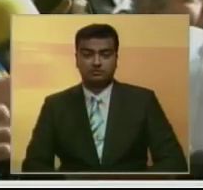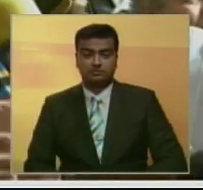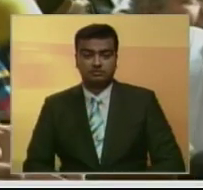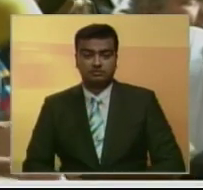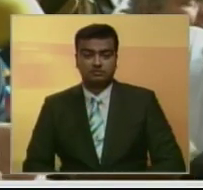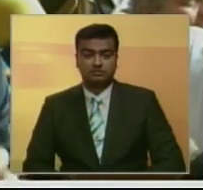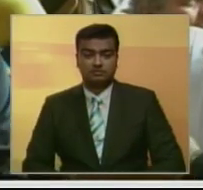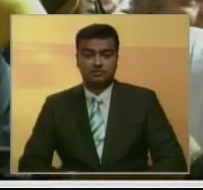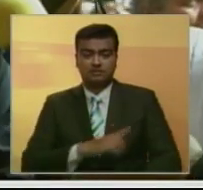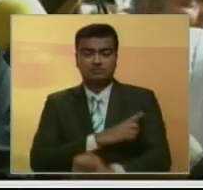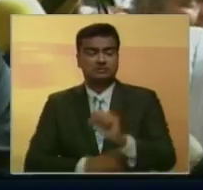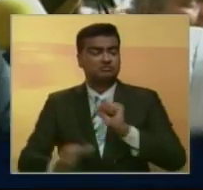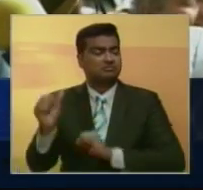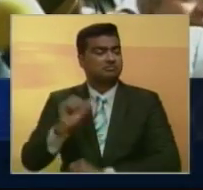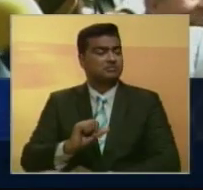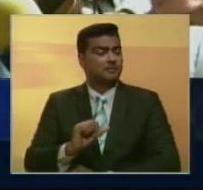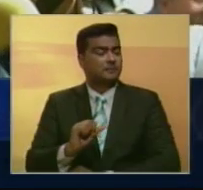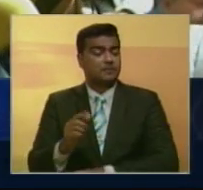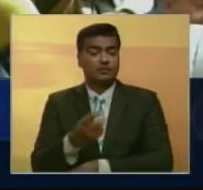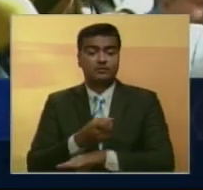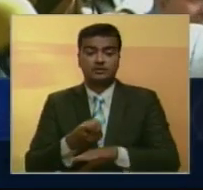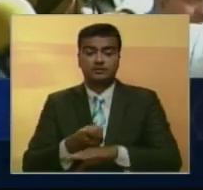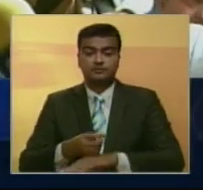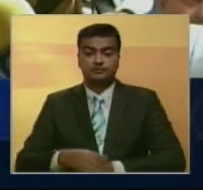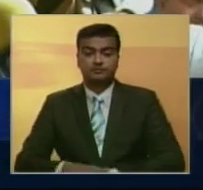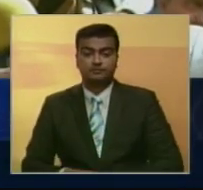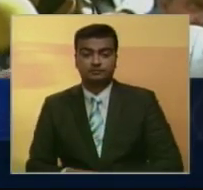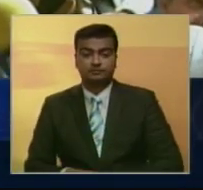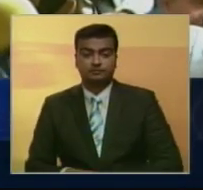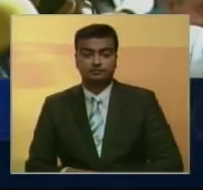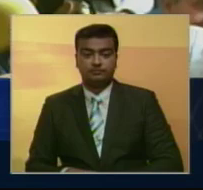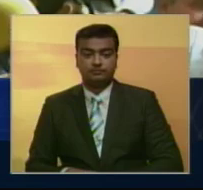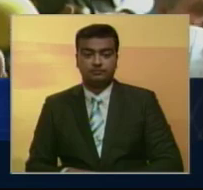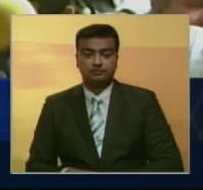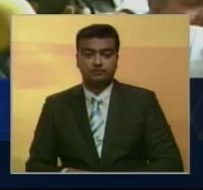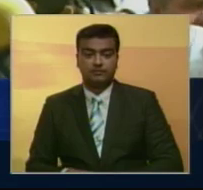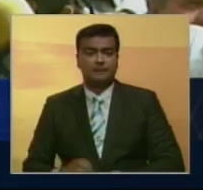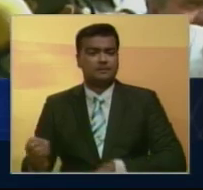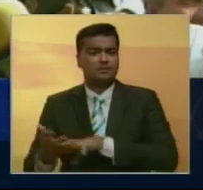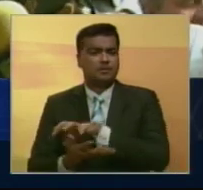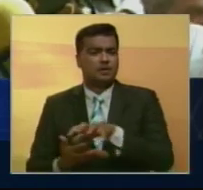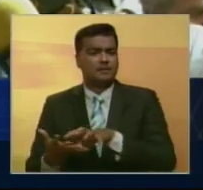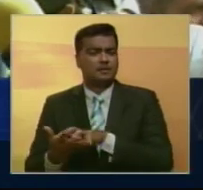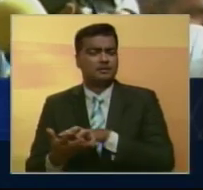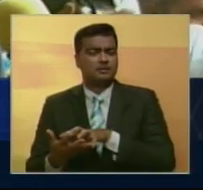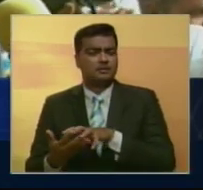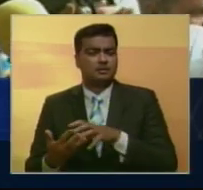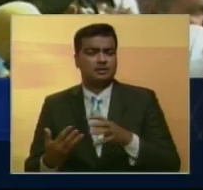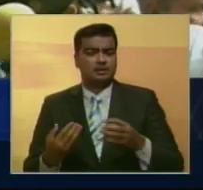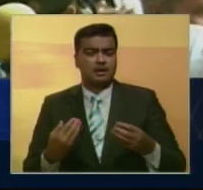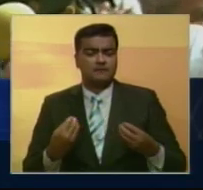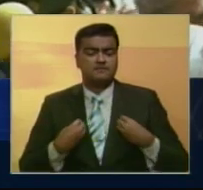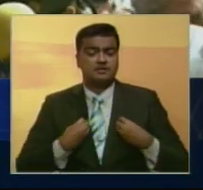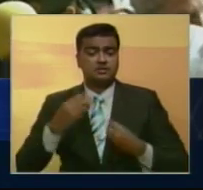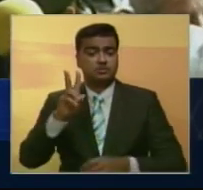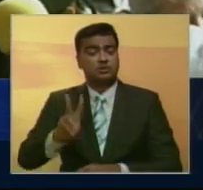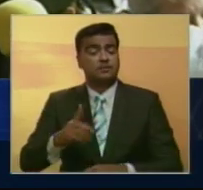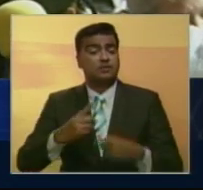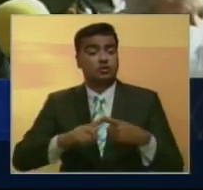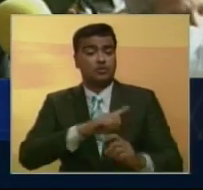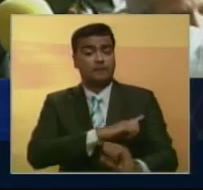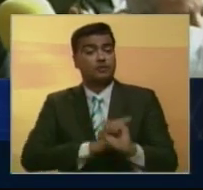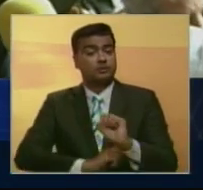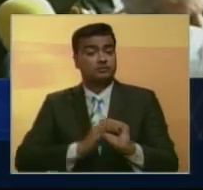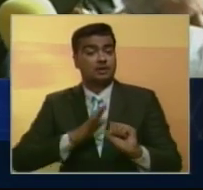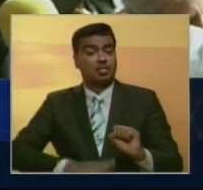poder desgastado como el Ejecutivo, desgastado por el trajín, por la crisis que viven los venezolanos, junto a otro poder que